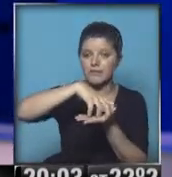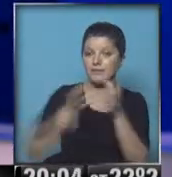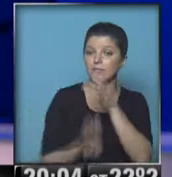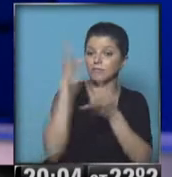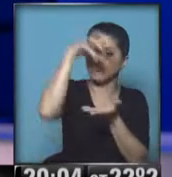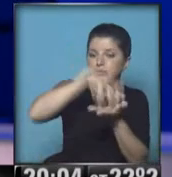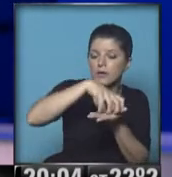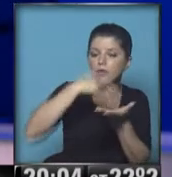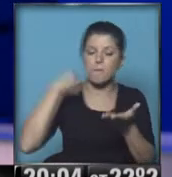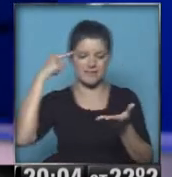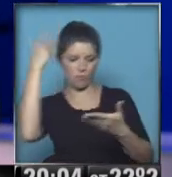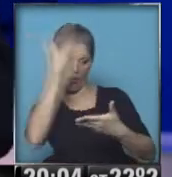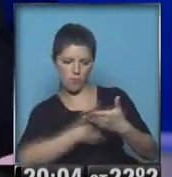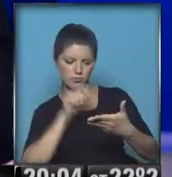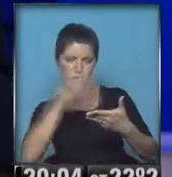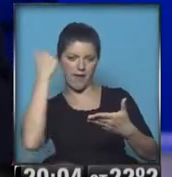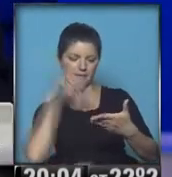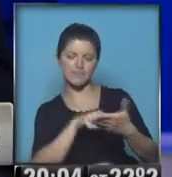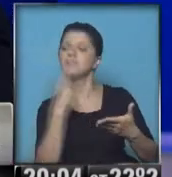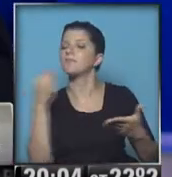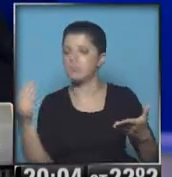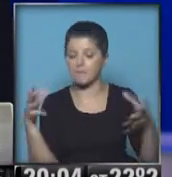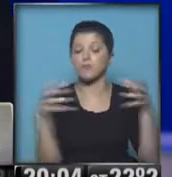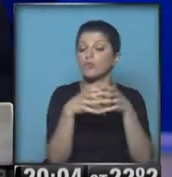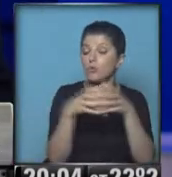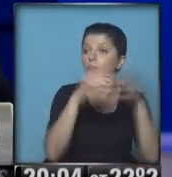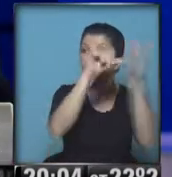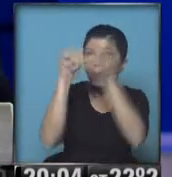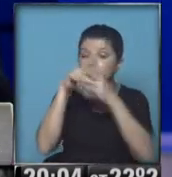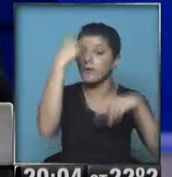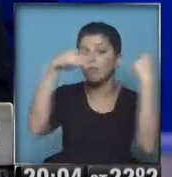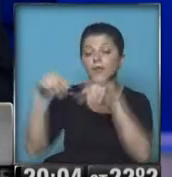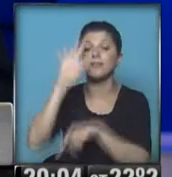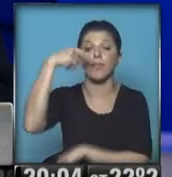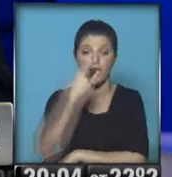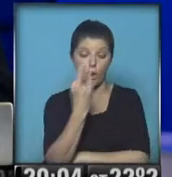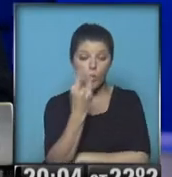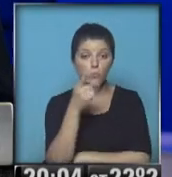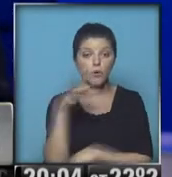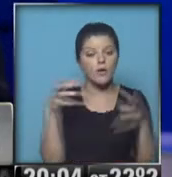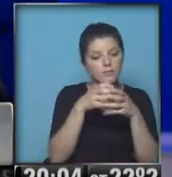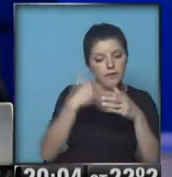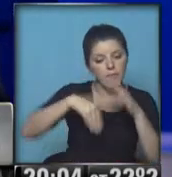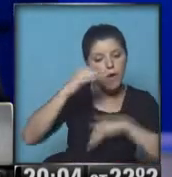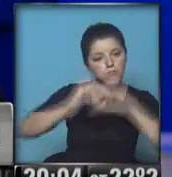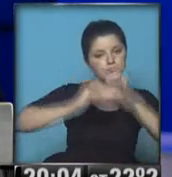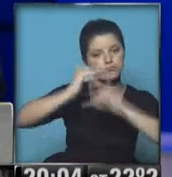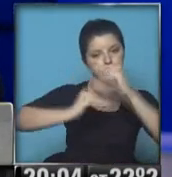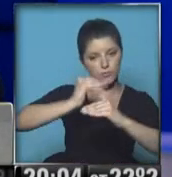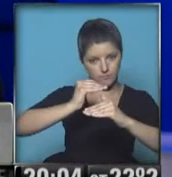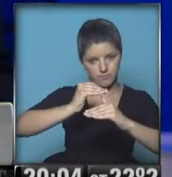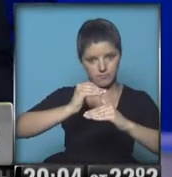va a los documentos originales, encuentra que es un agrupamiento de países dentro de Naciones Unidas en vías de desarrollo, como se